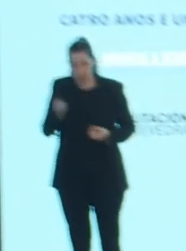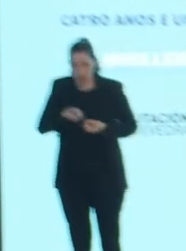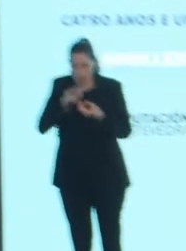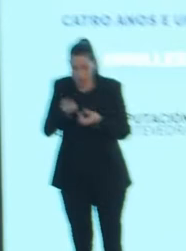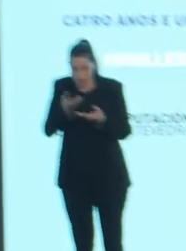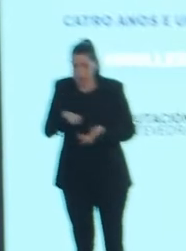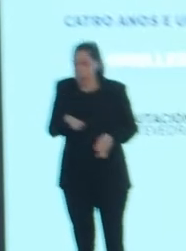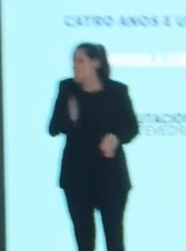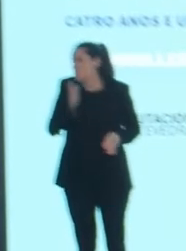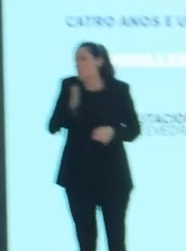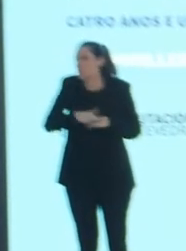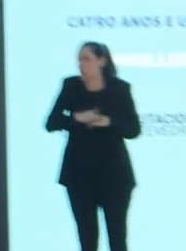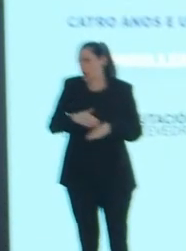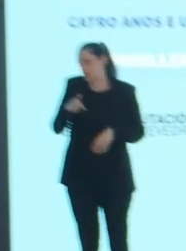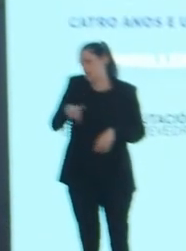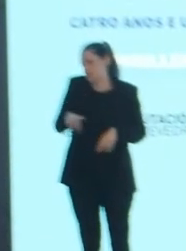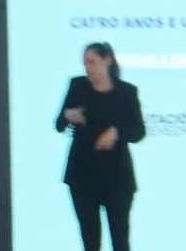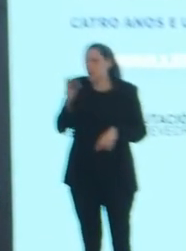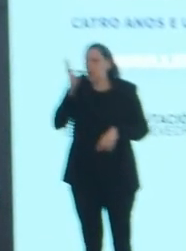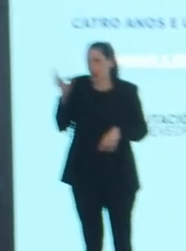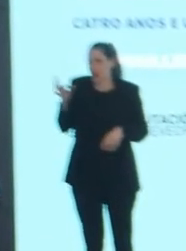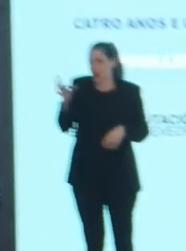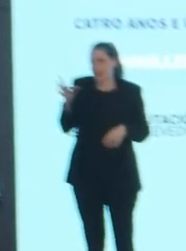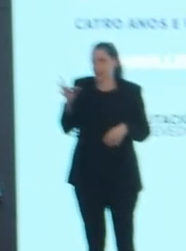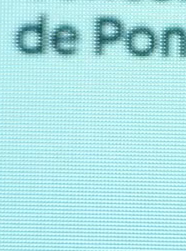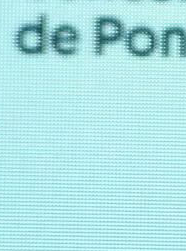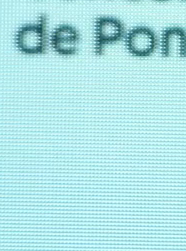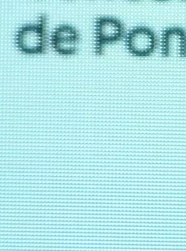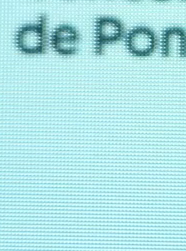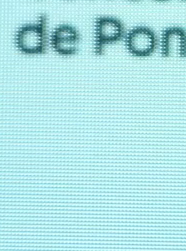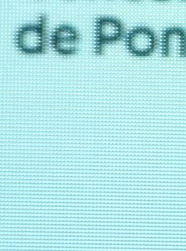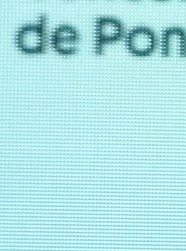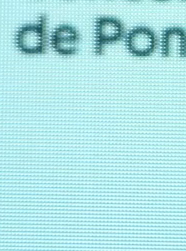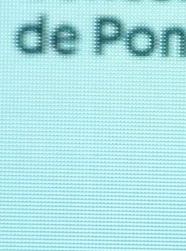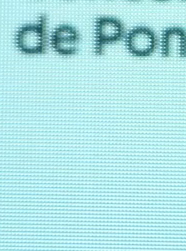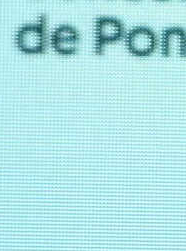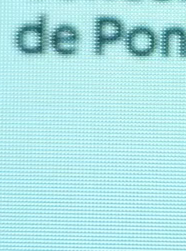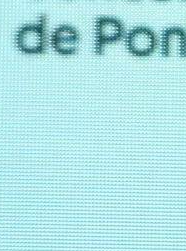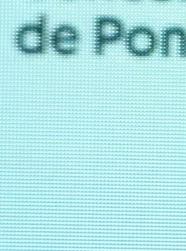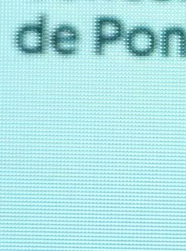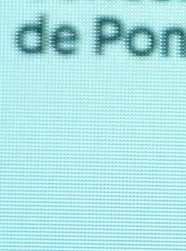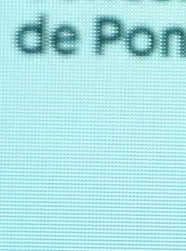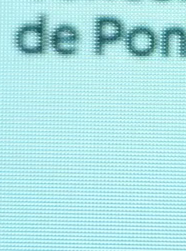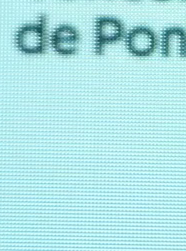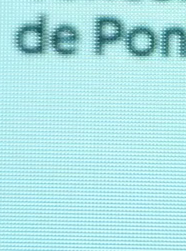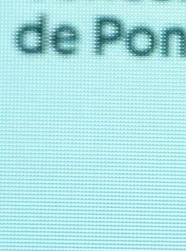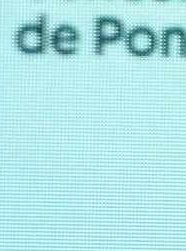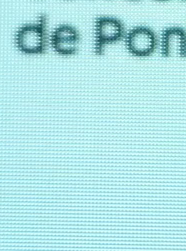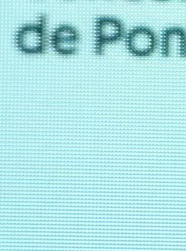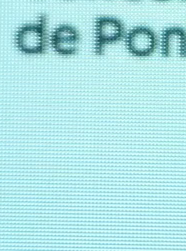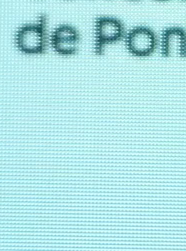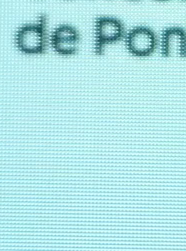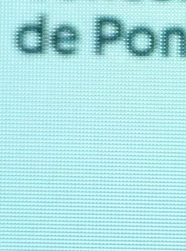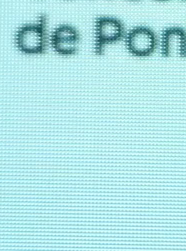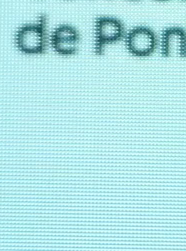Luego, enemigos de la autoritas, está el síndrome de la impostora. Y luego también he encontrado algo que deberíamos reflexionar, que es que